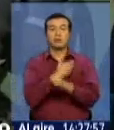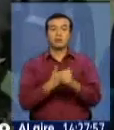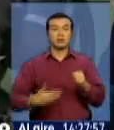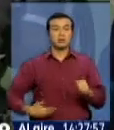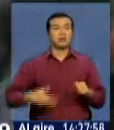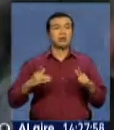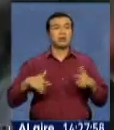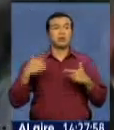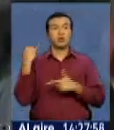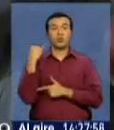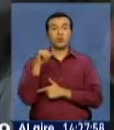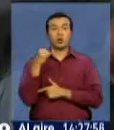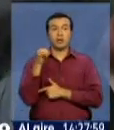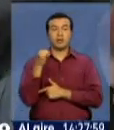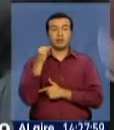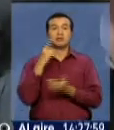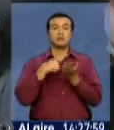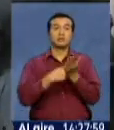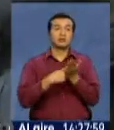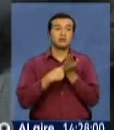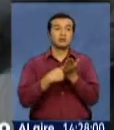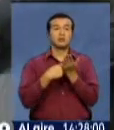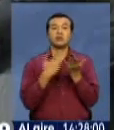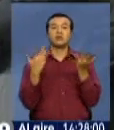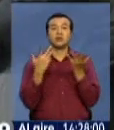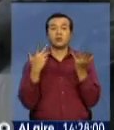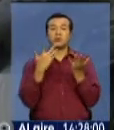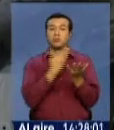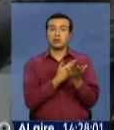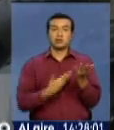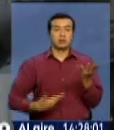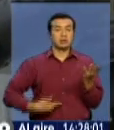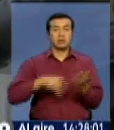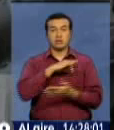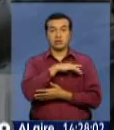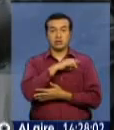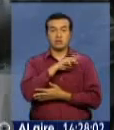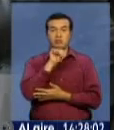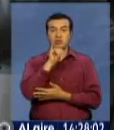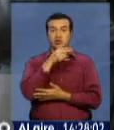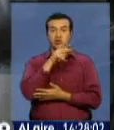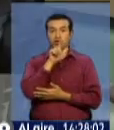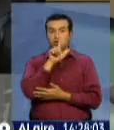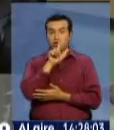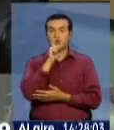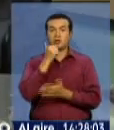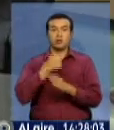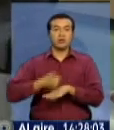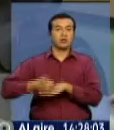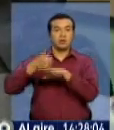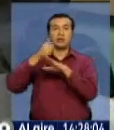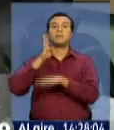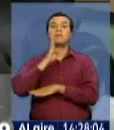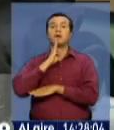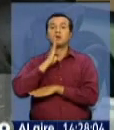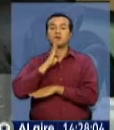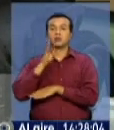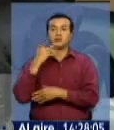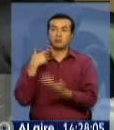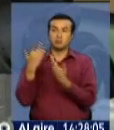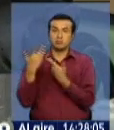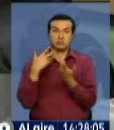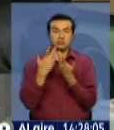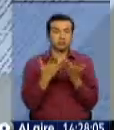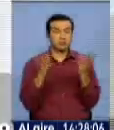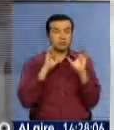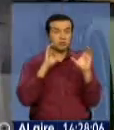Lenín Moreno este jueves mantuvo varias reuniones bilaterales con la mandataria de Chile, Michelle Bachelet, y el primer ministro de Bélgica, Charles Michel, con